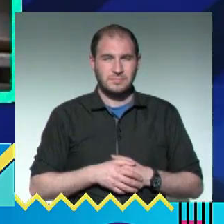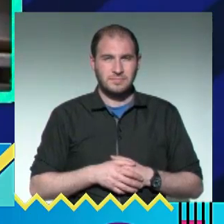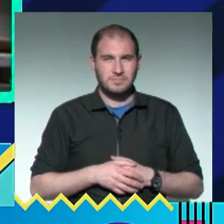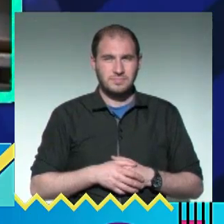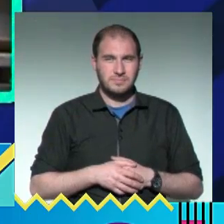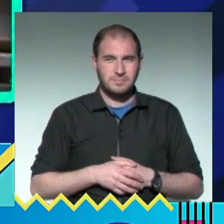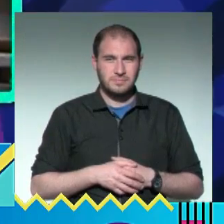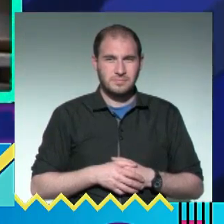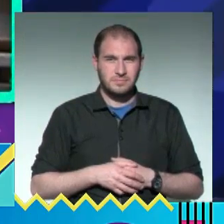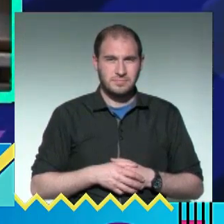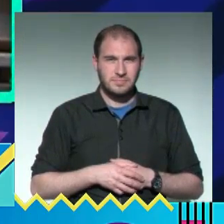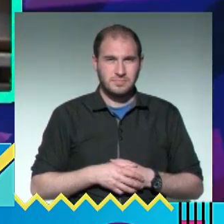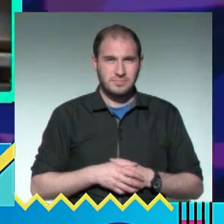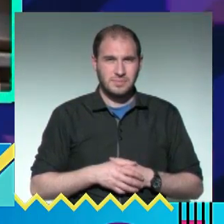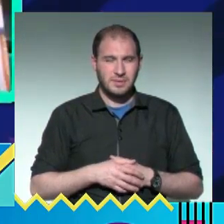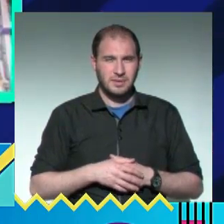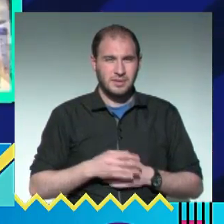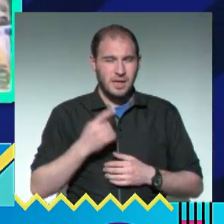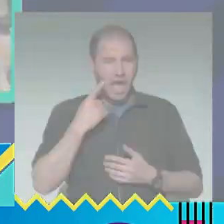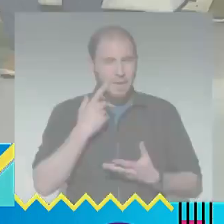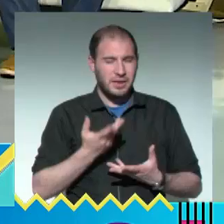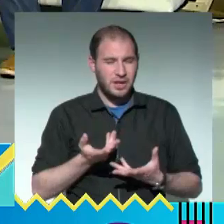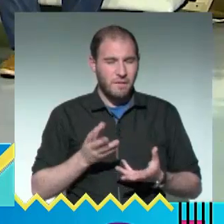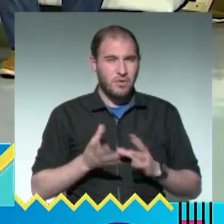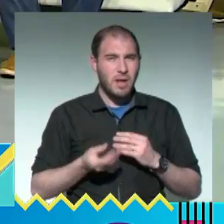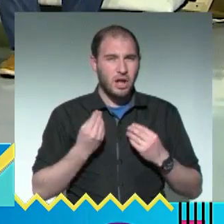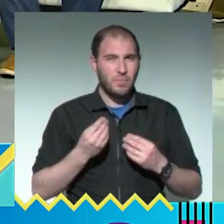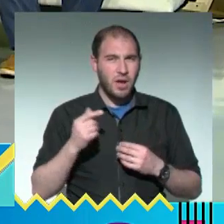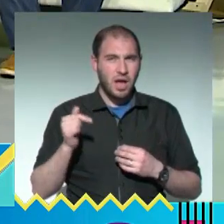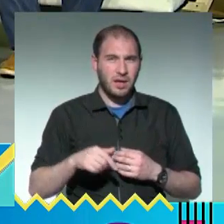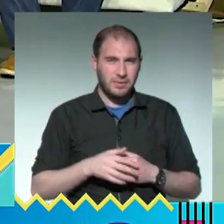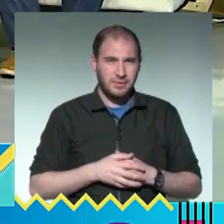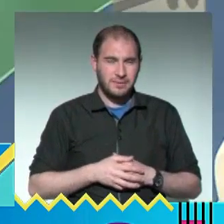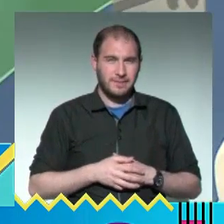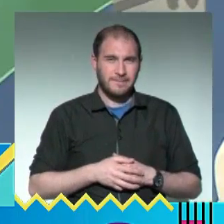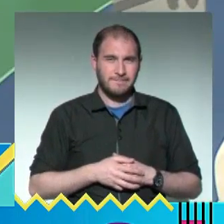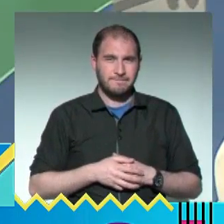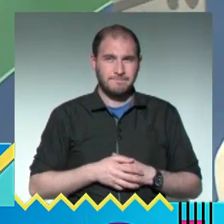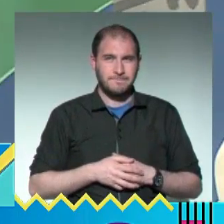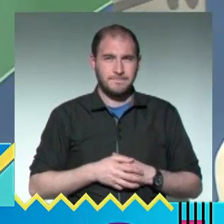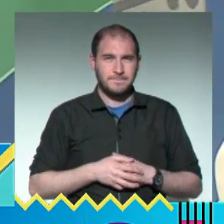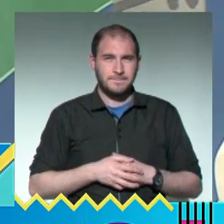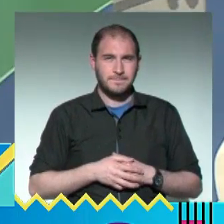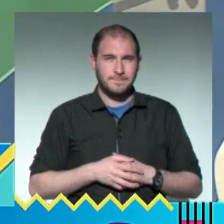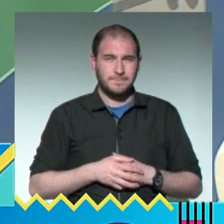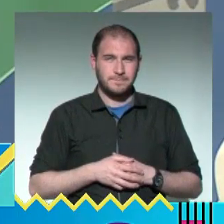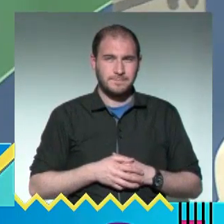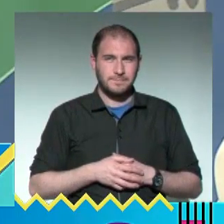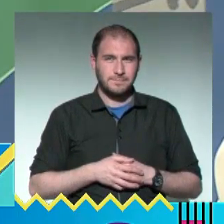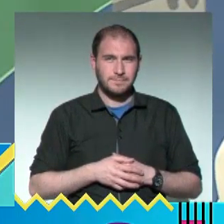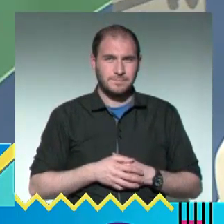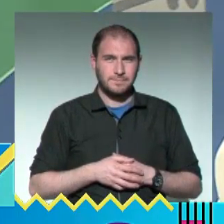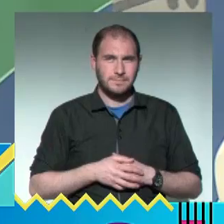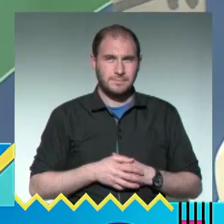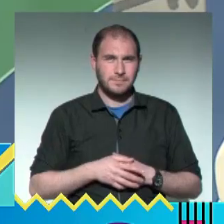Bueno, para ver de qué manera. Hoy hubo euforia en los mercados, hoy han subido, con esta media sanción, han subido